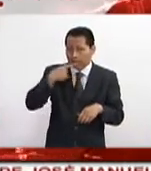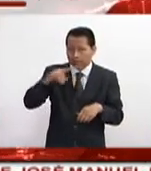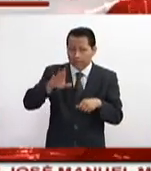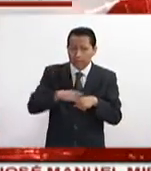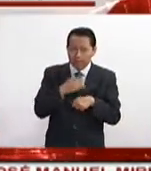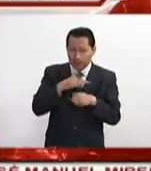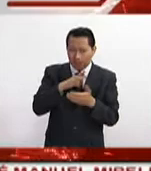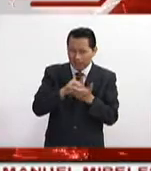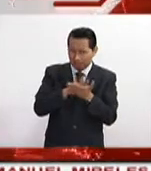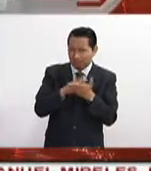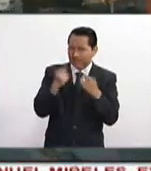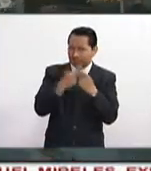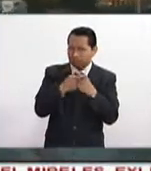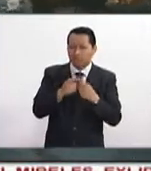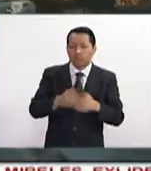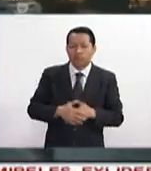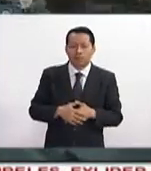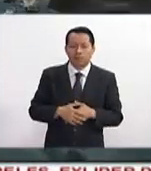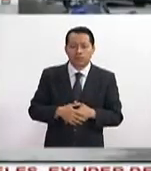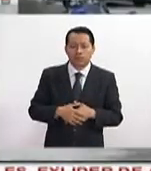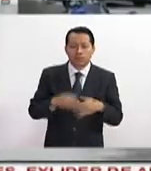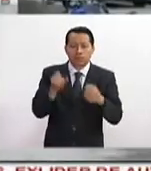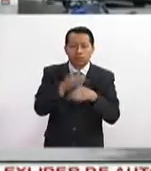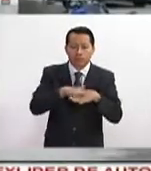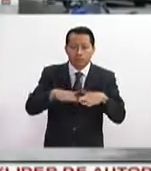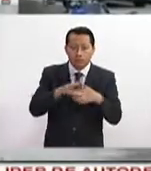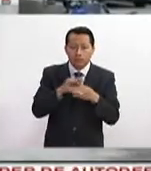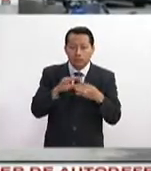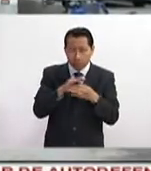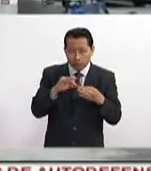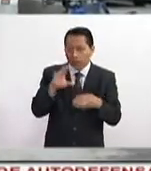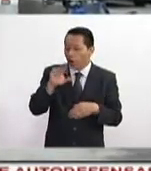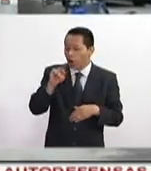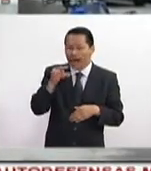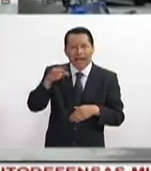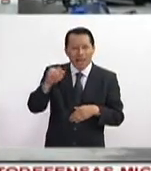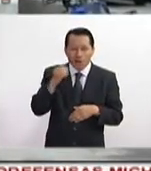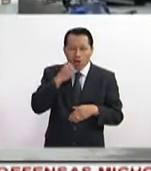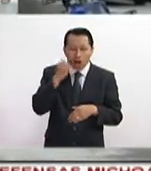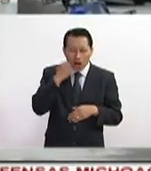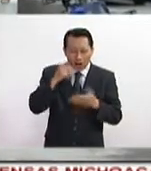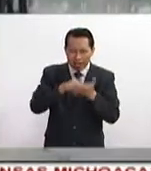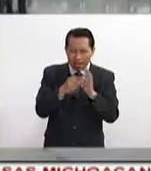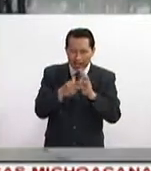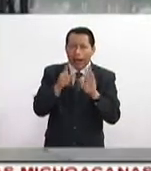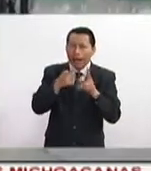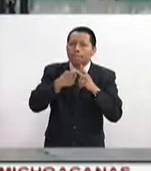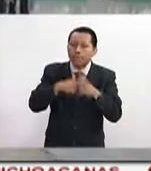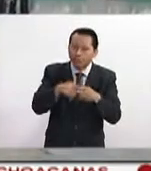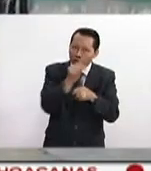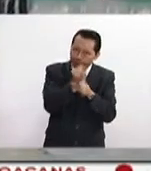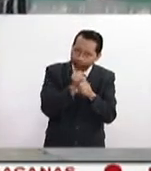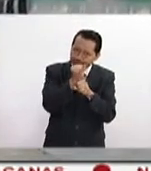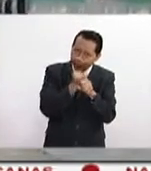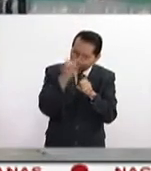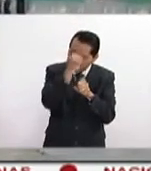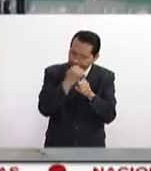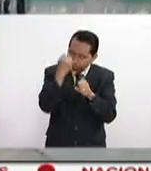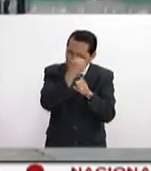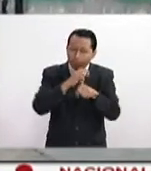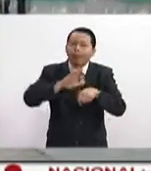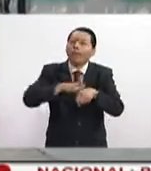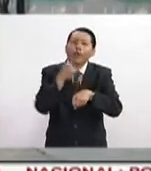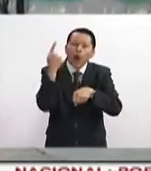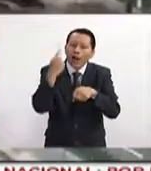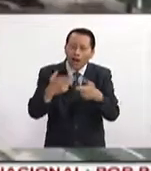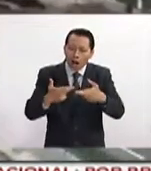de datos que me están dando. Informó que el Colegio de Ingenieros inició los trabajos del peritaje para determinar las causas de este